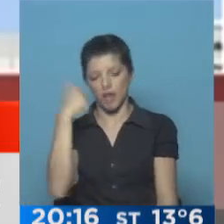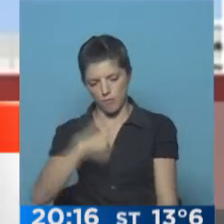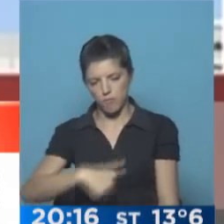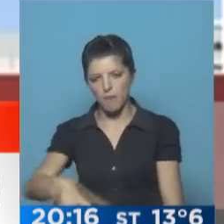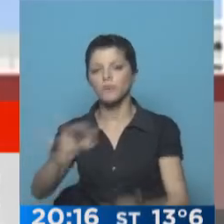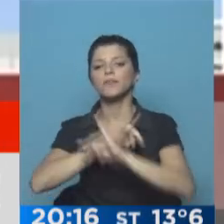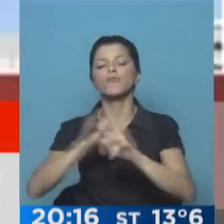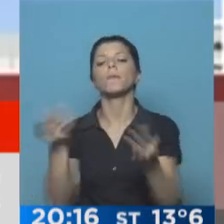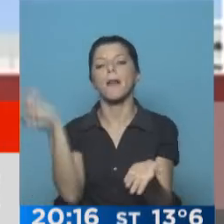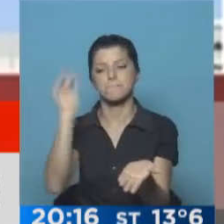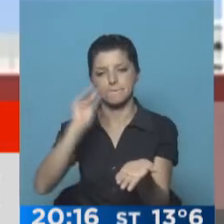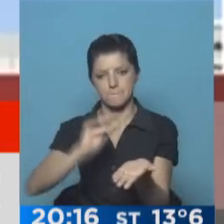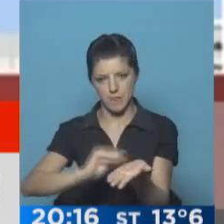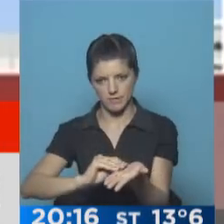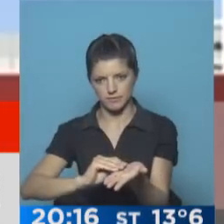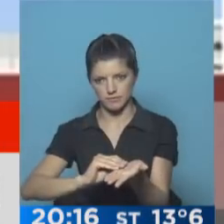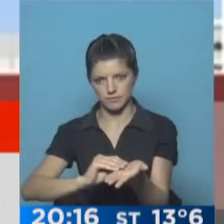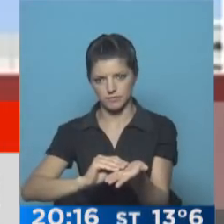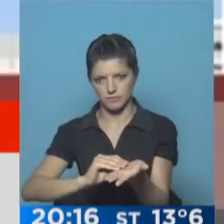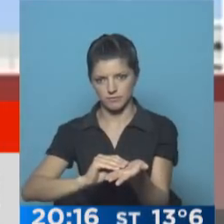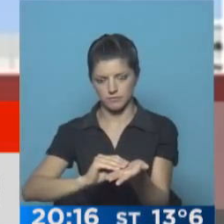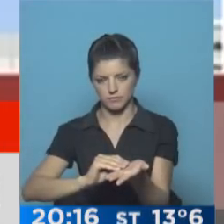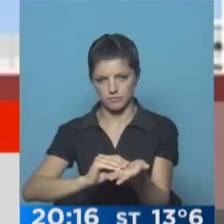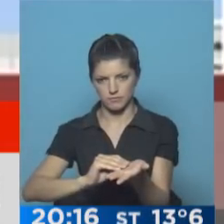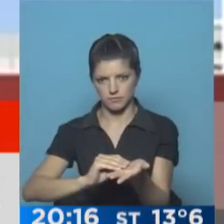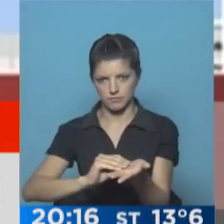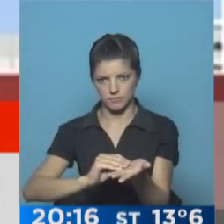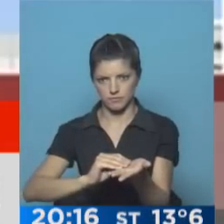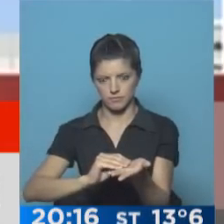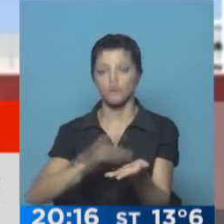mantener absolutamente al tanto, minuto a minuto, de lo que ocurra.